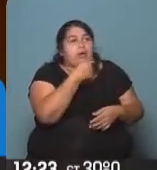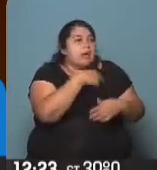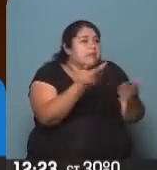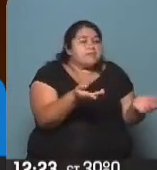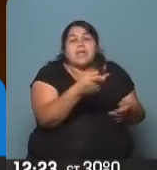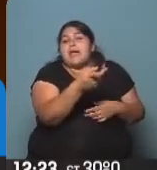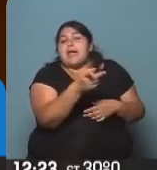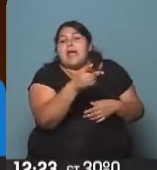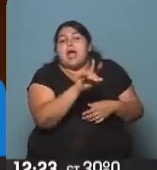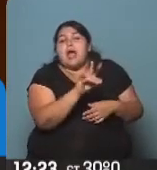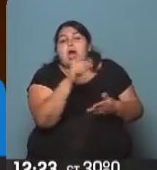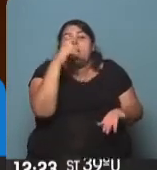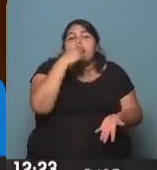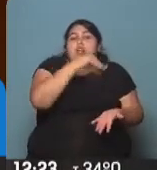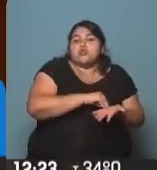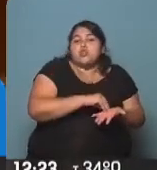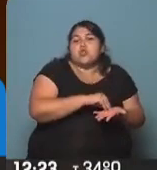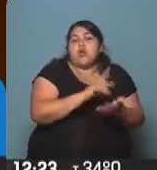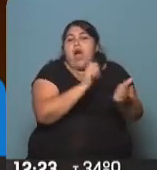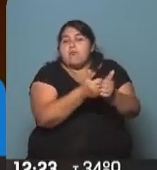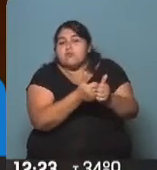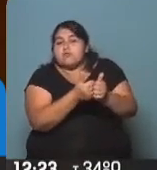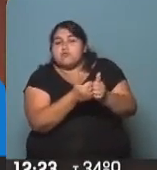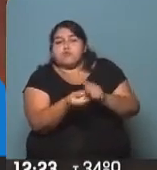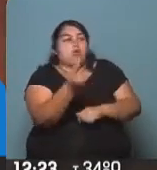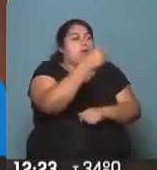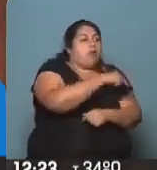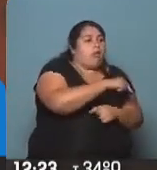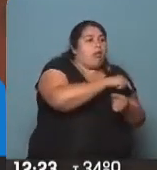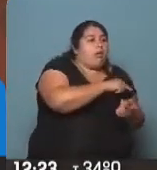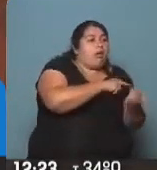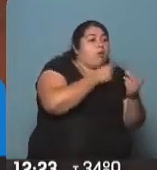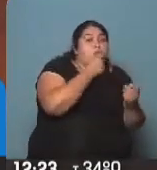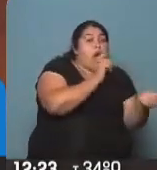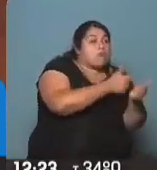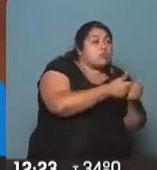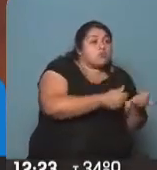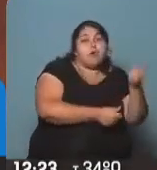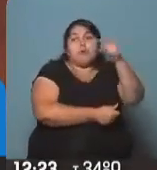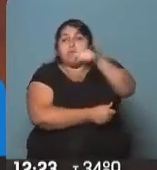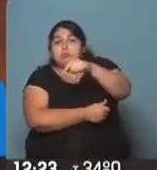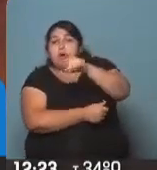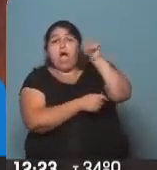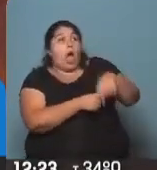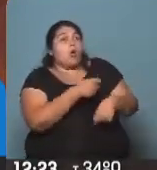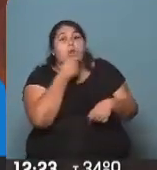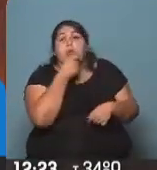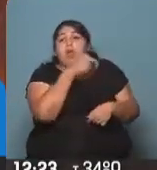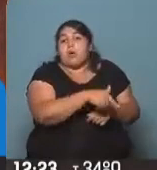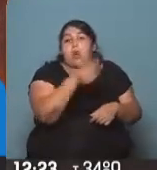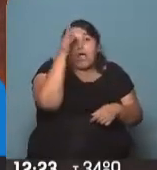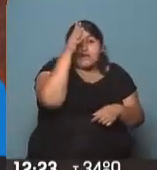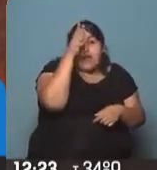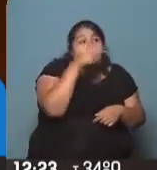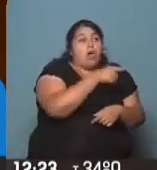Cometió un abuso en Morón, lo mandaron para otro lado. Bueno, ni hablar los del próbolo. Lo mandaron a cárcel. Lo mandaron a la De cárcel. Italia los mandaron a Mendoza y hicieron desastres. Pero ¿no? sigue siendo